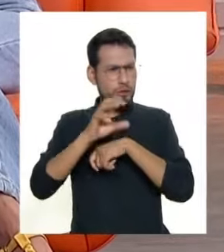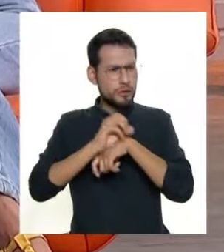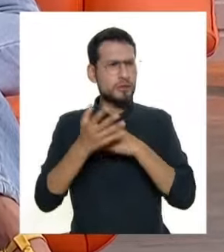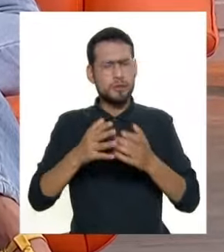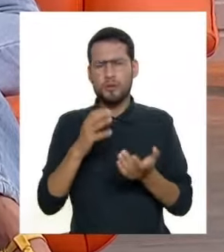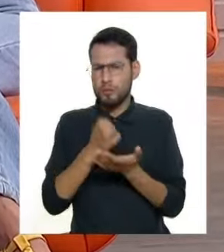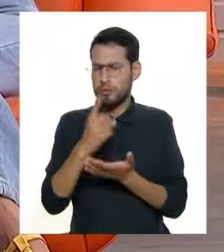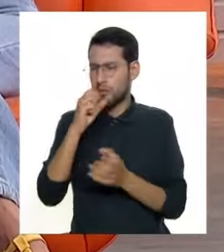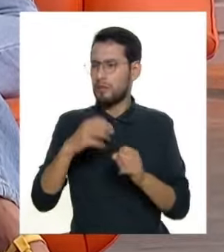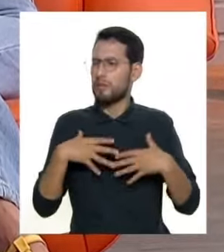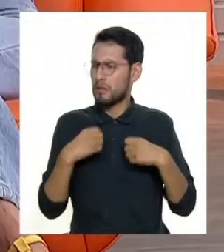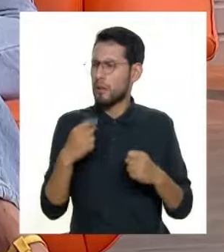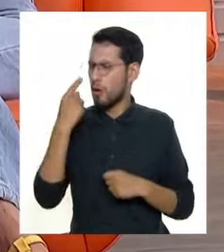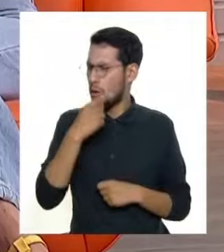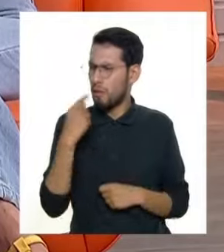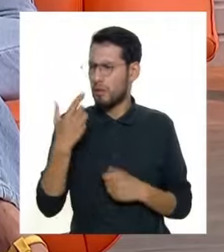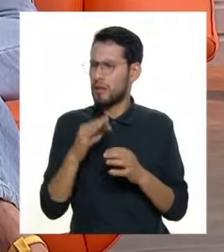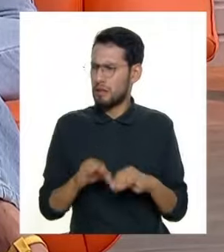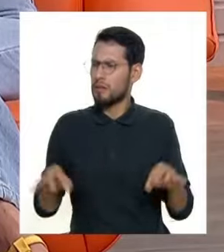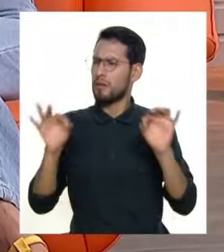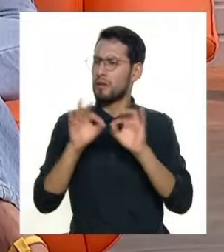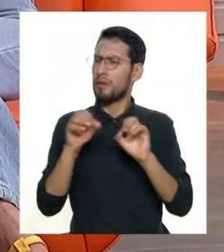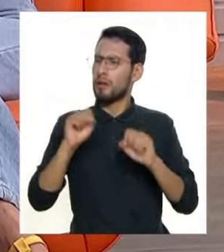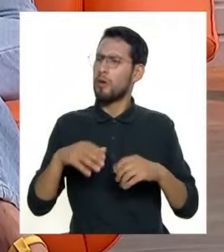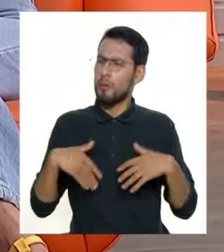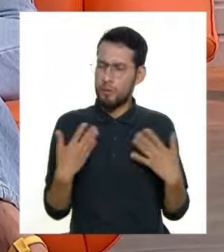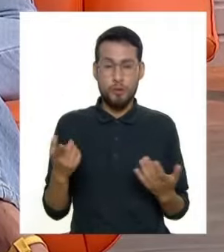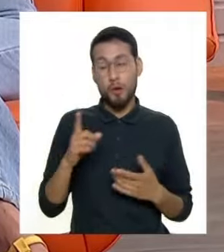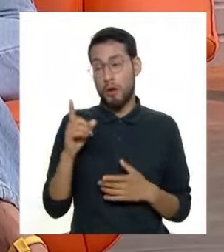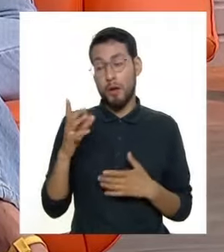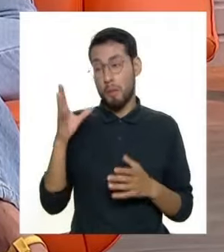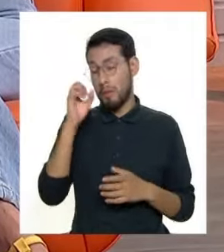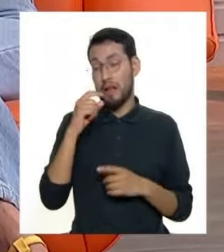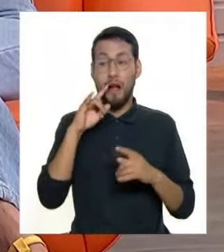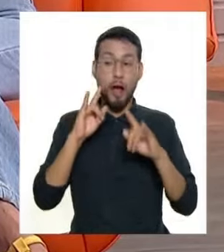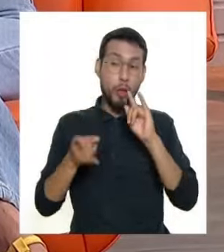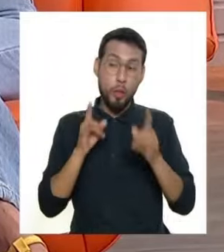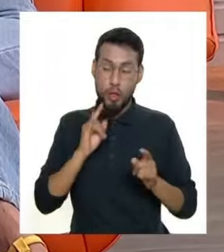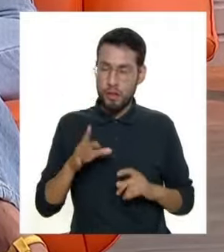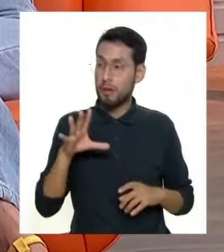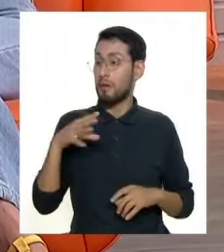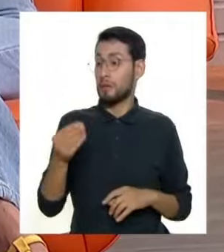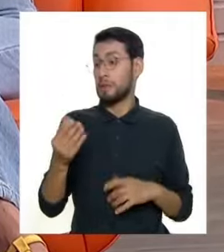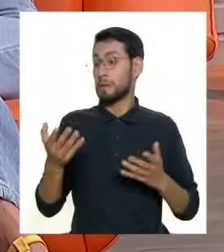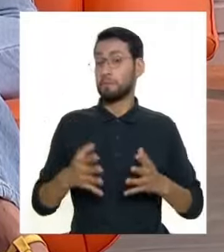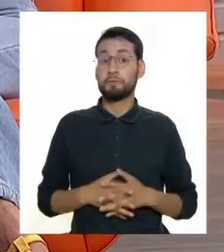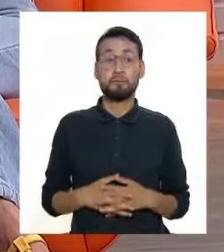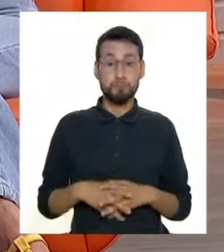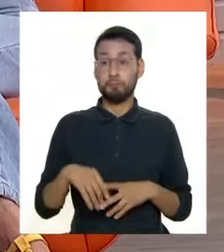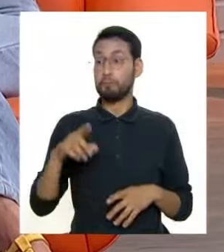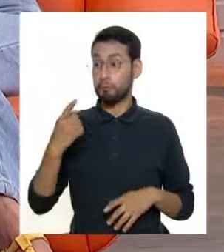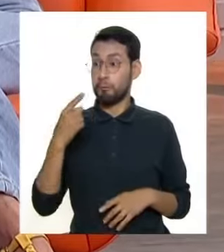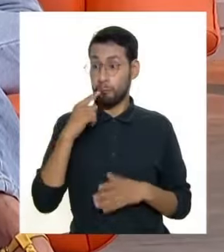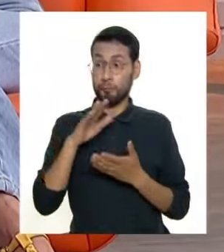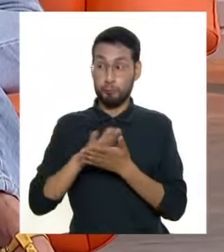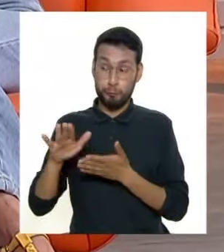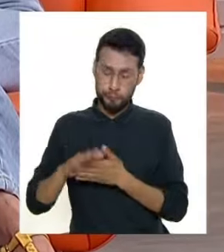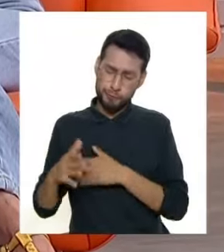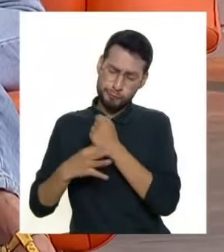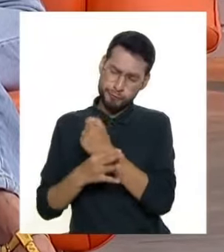esta educación para la salud oral que es tan importante para no perder nuestras piezas, porque esto comienza primero con la higiene.